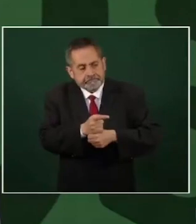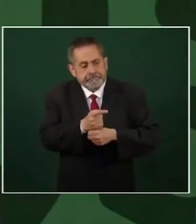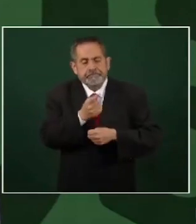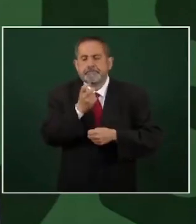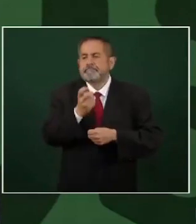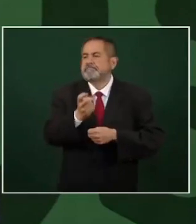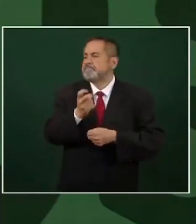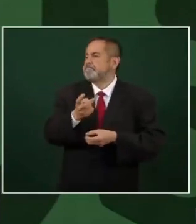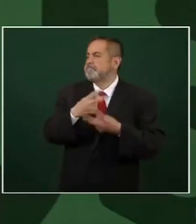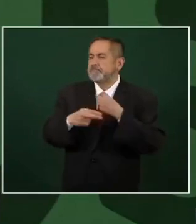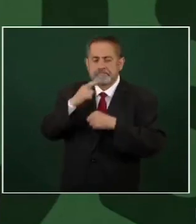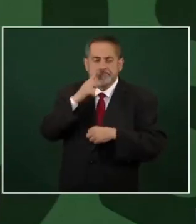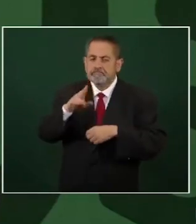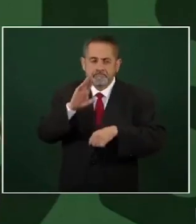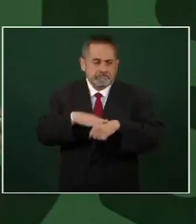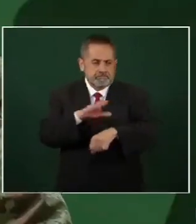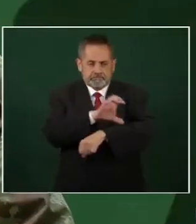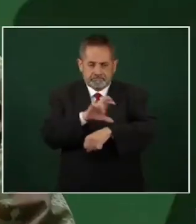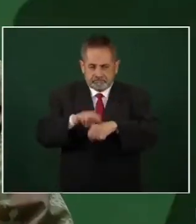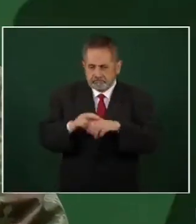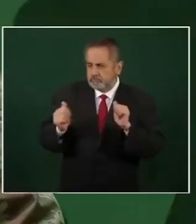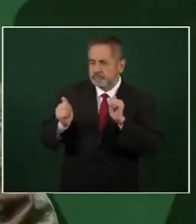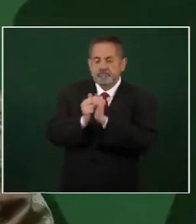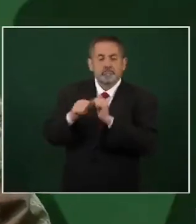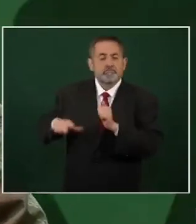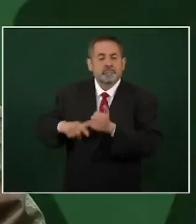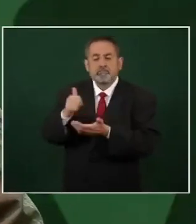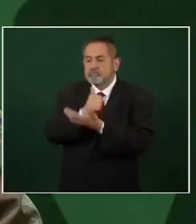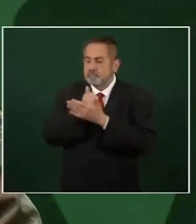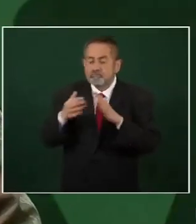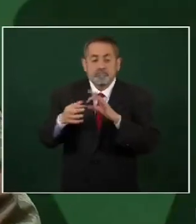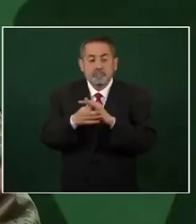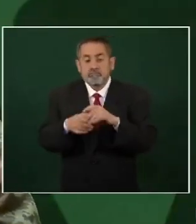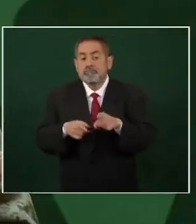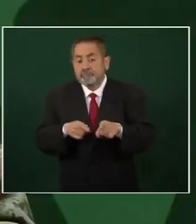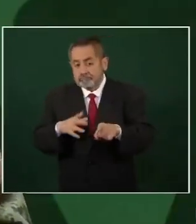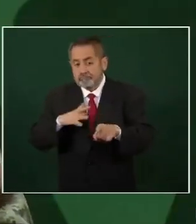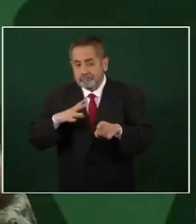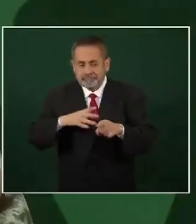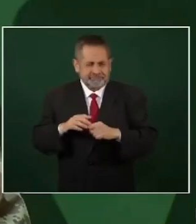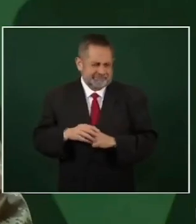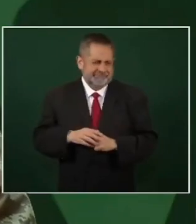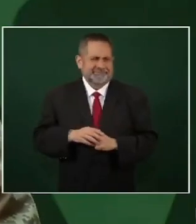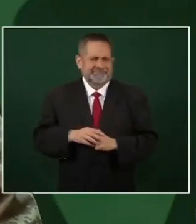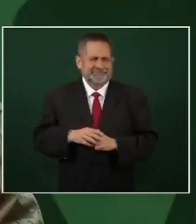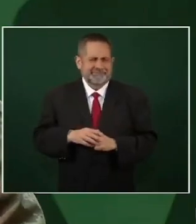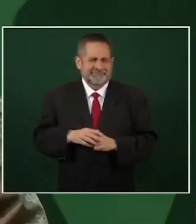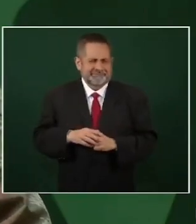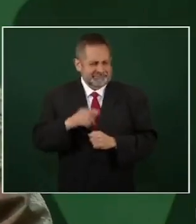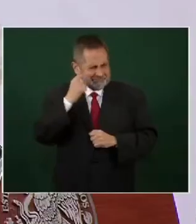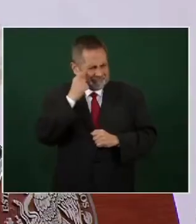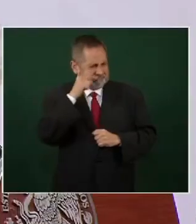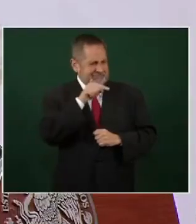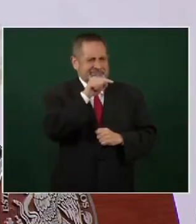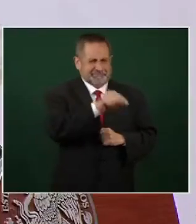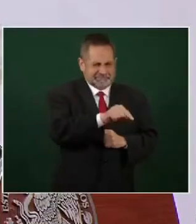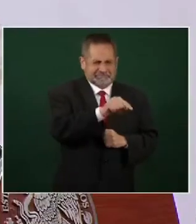la coordinación con el gobierno de la ciudad, es que hubo muchos